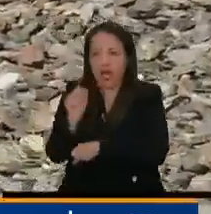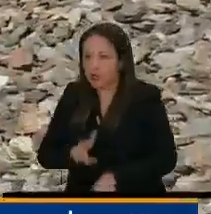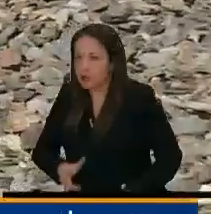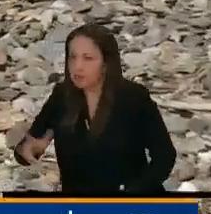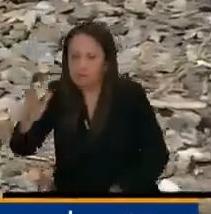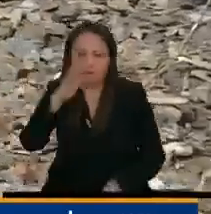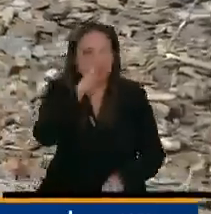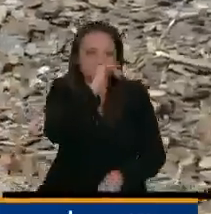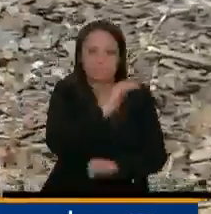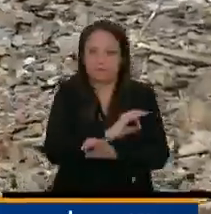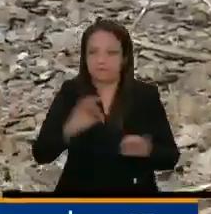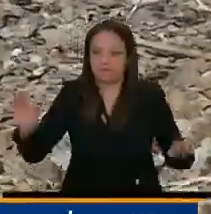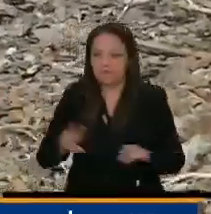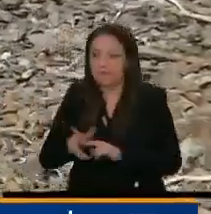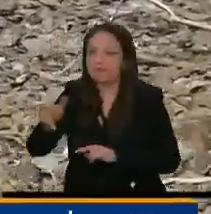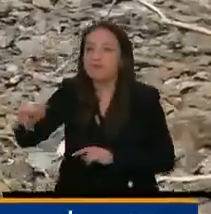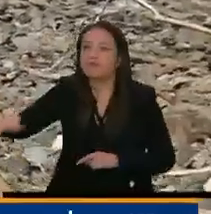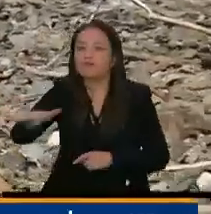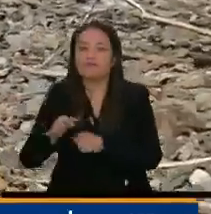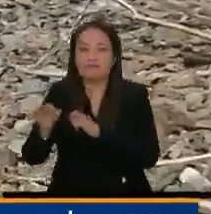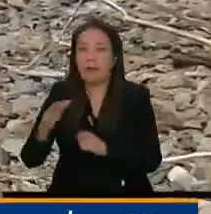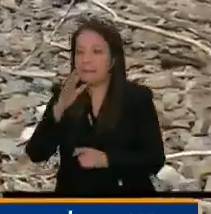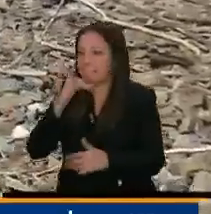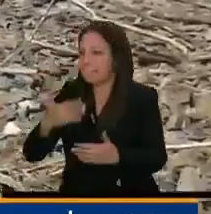el municipio, está totalmente incomunicado.